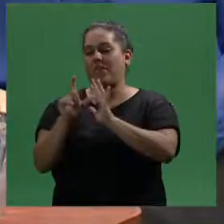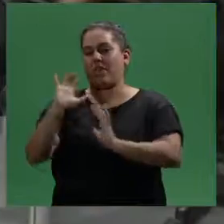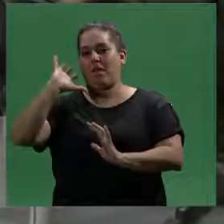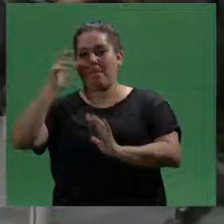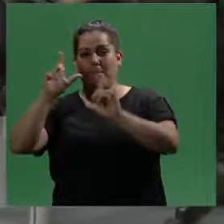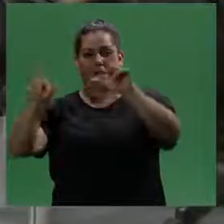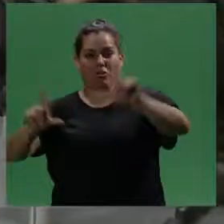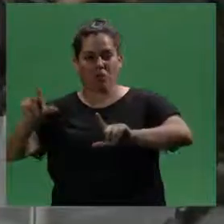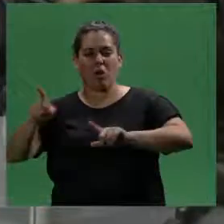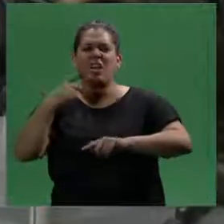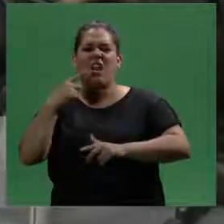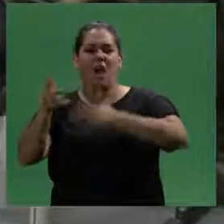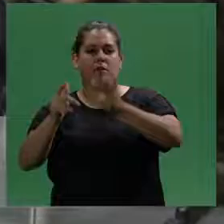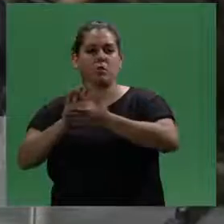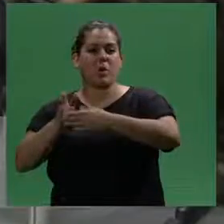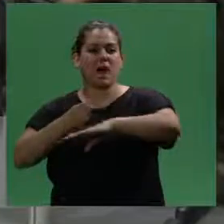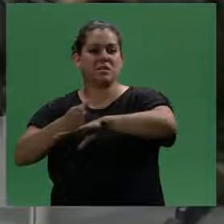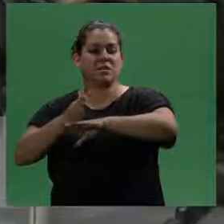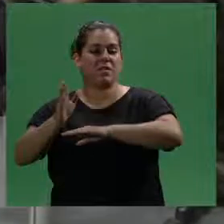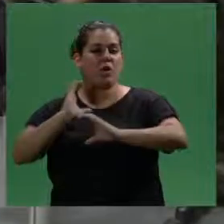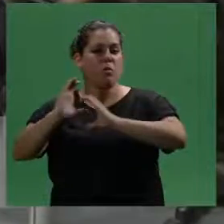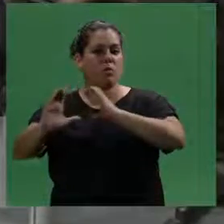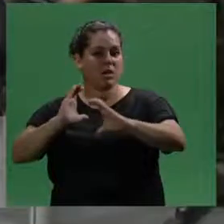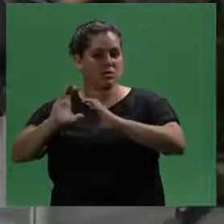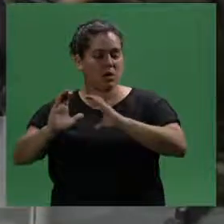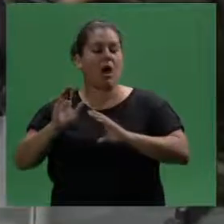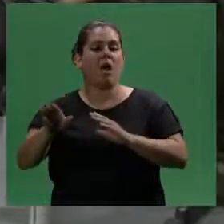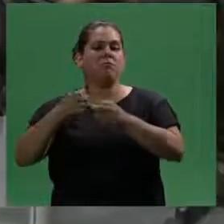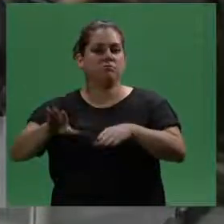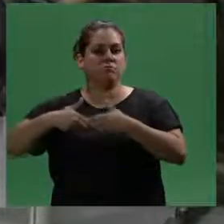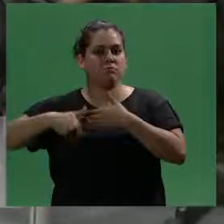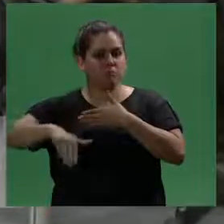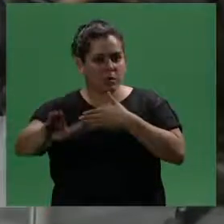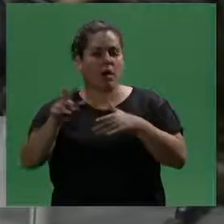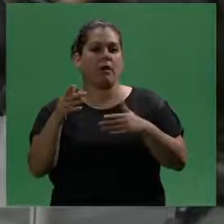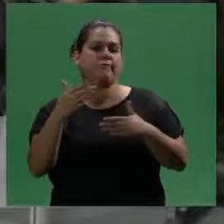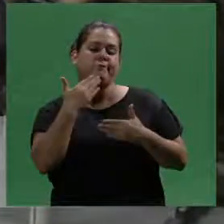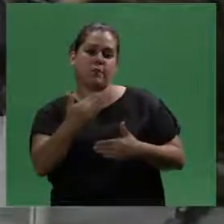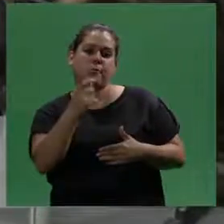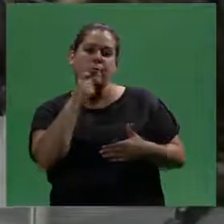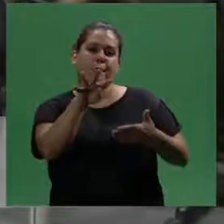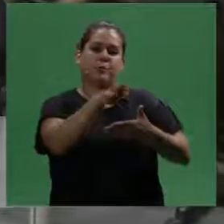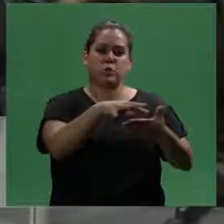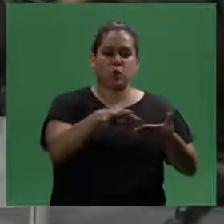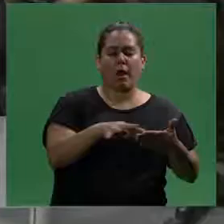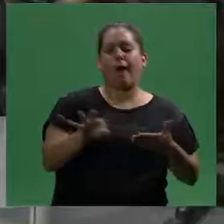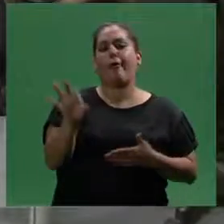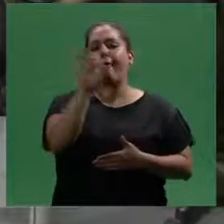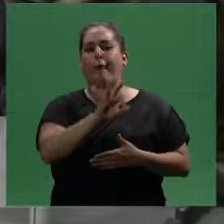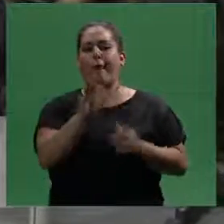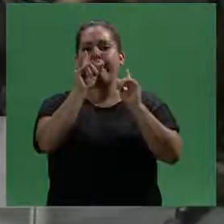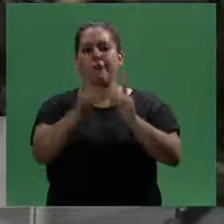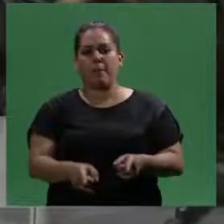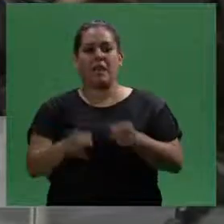Medios, Sí. que se refiere a la accesibilidad comunicacional a partir de herramientas tales como el subtitulado